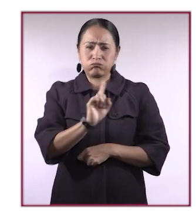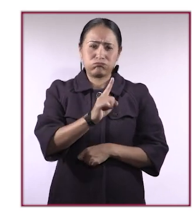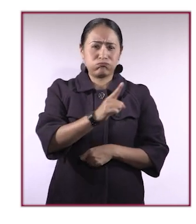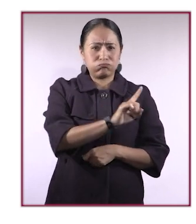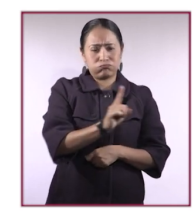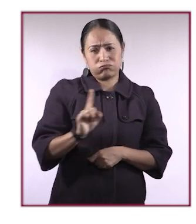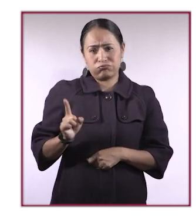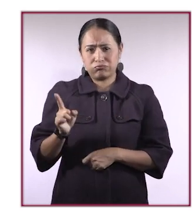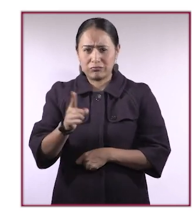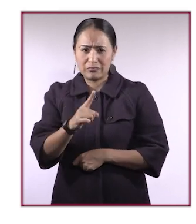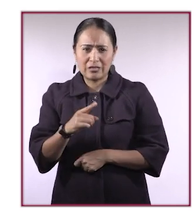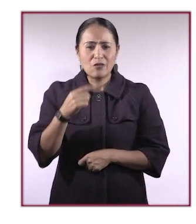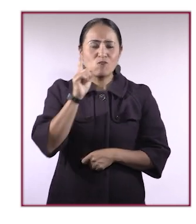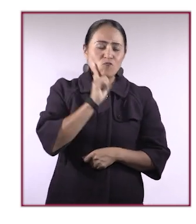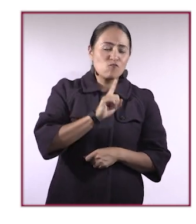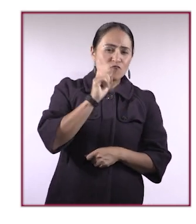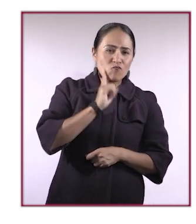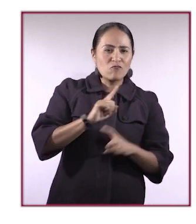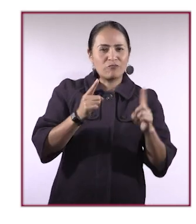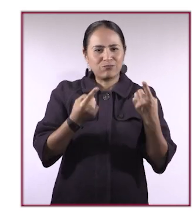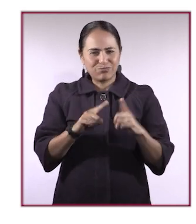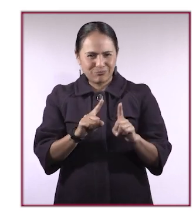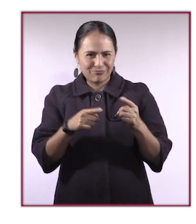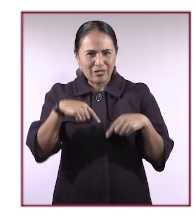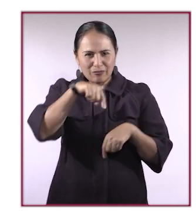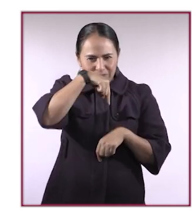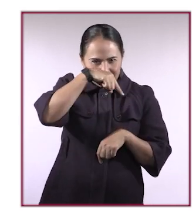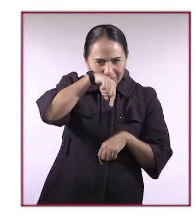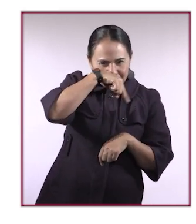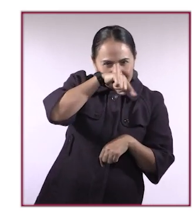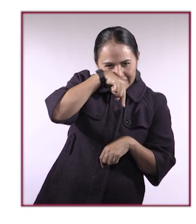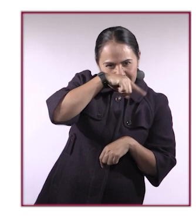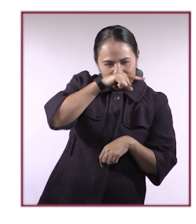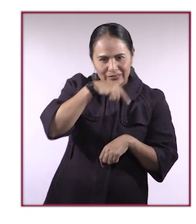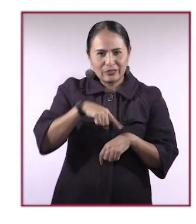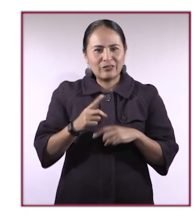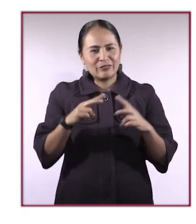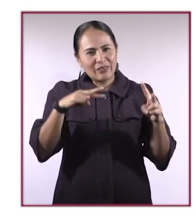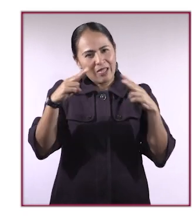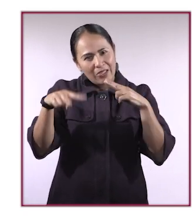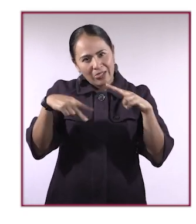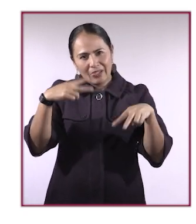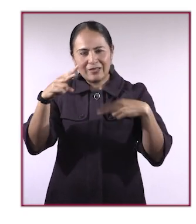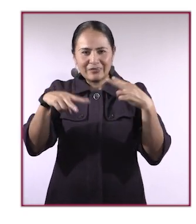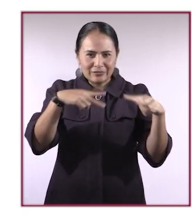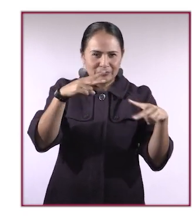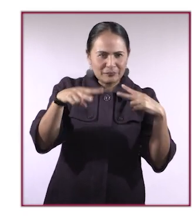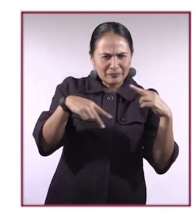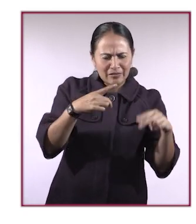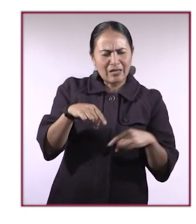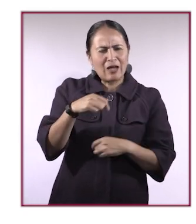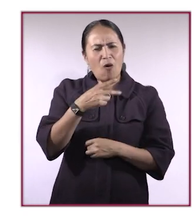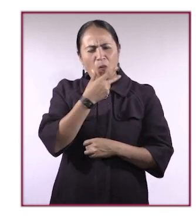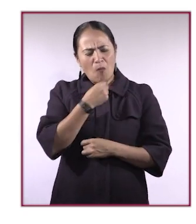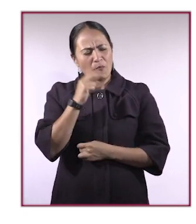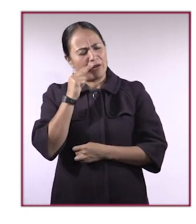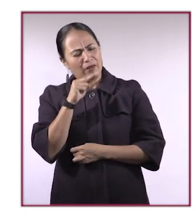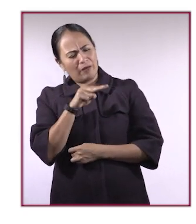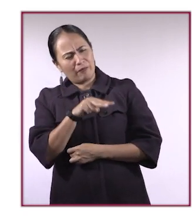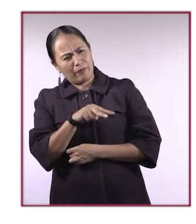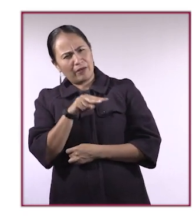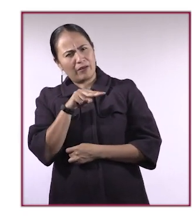pavoneaba incesantemente alrededor de la guajolota y ésta le correspondía con su canto. Después de contemplarlos por